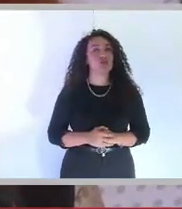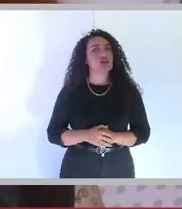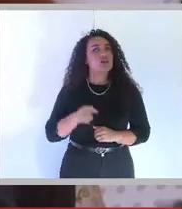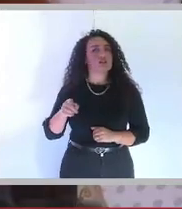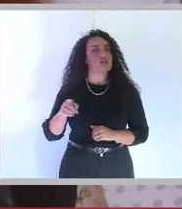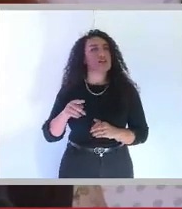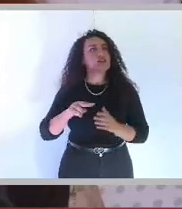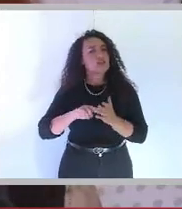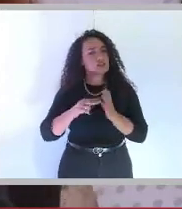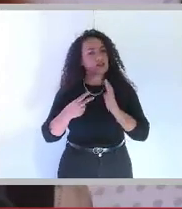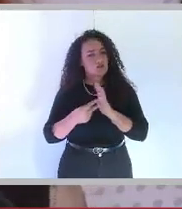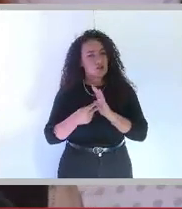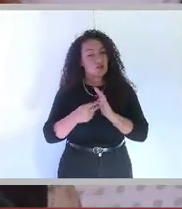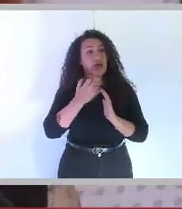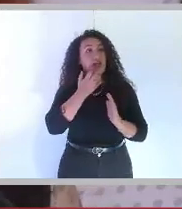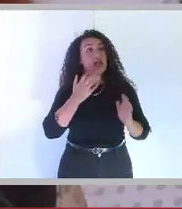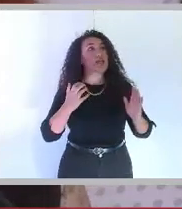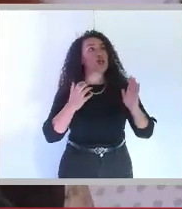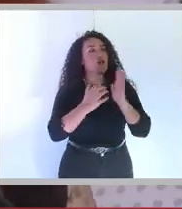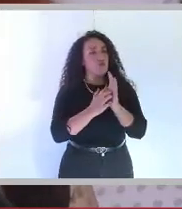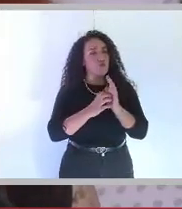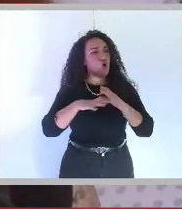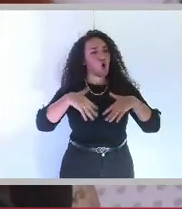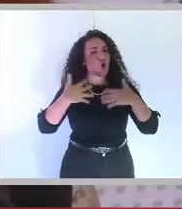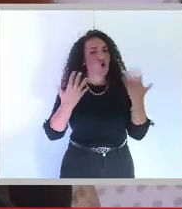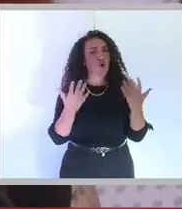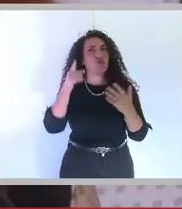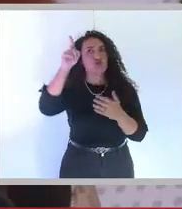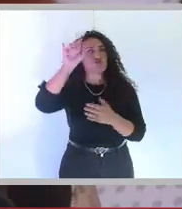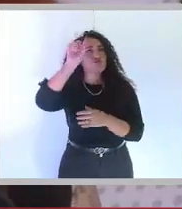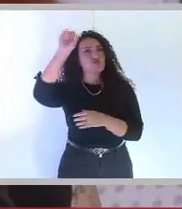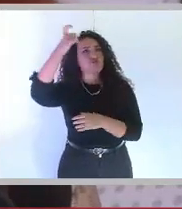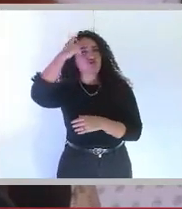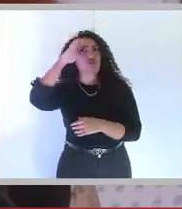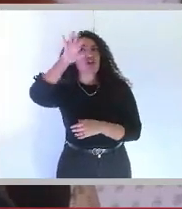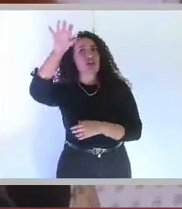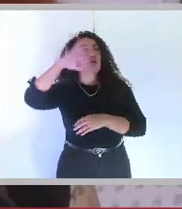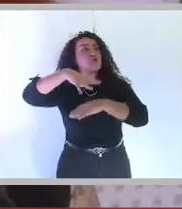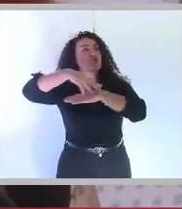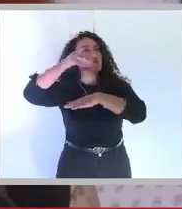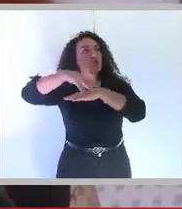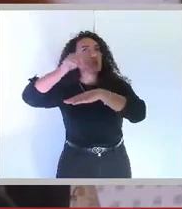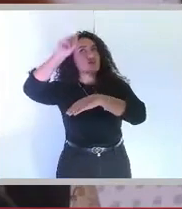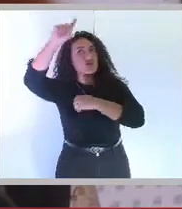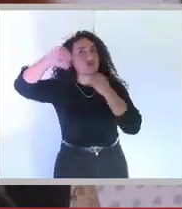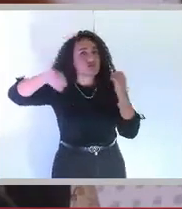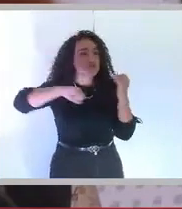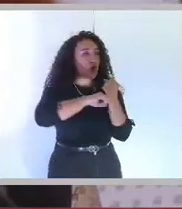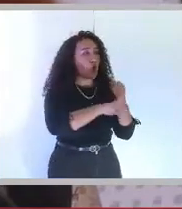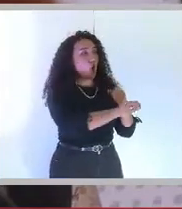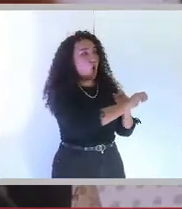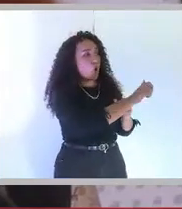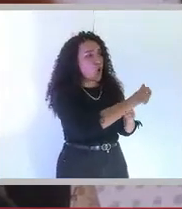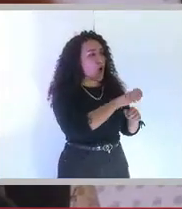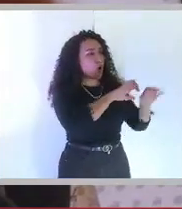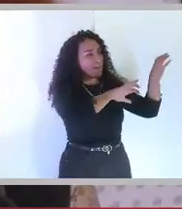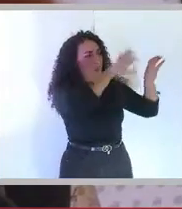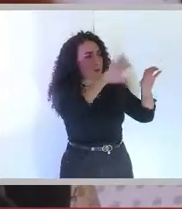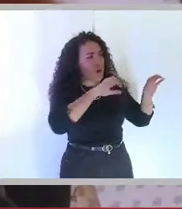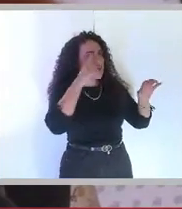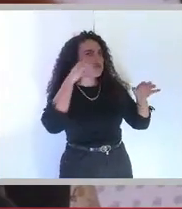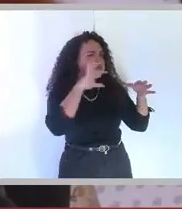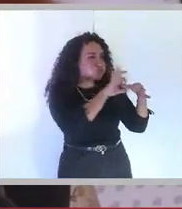ejemplo de cómo el gobierno de Suecia busca apoyar a otros gobiernos desde una perspectiva